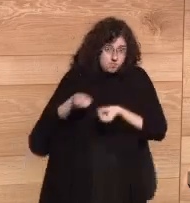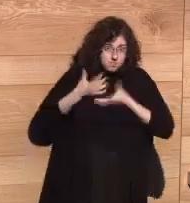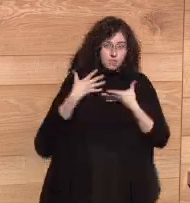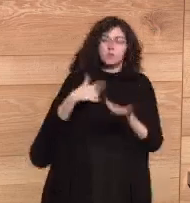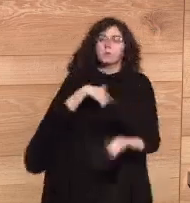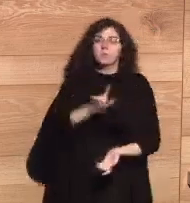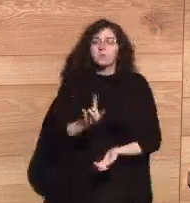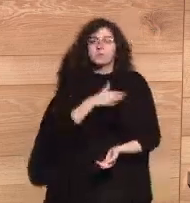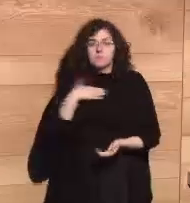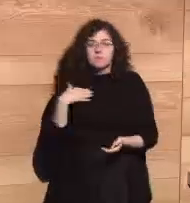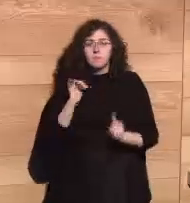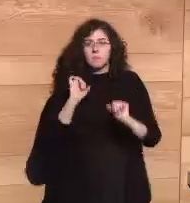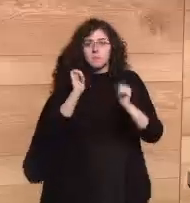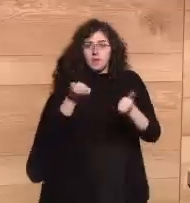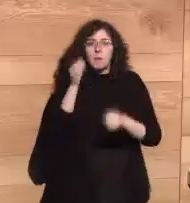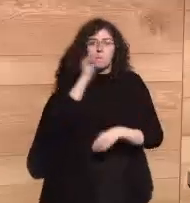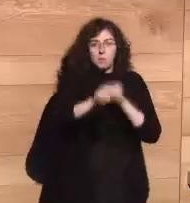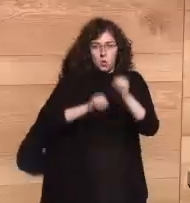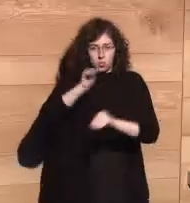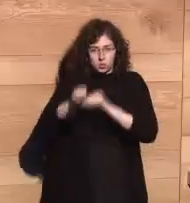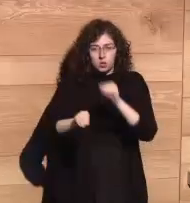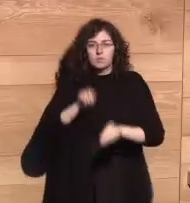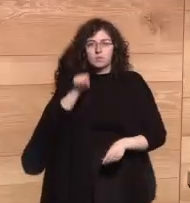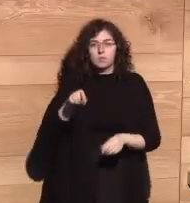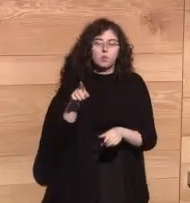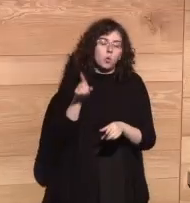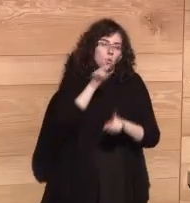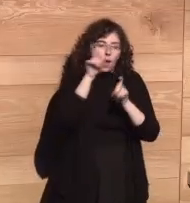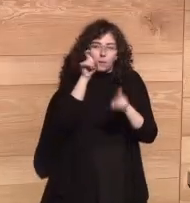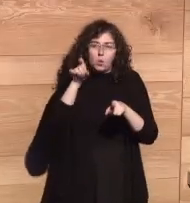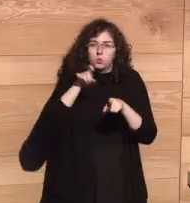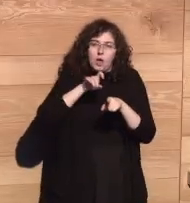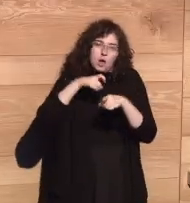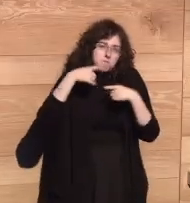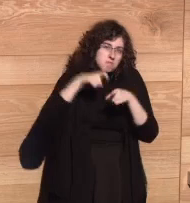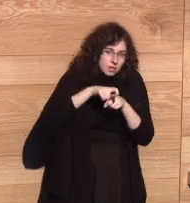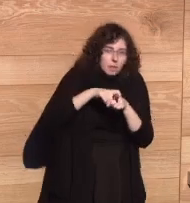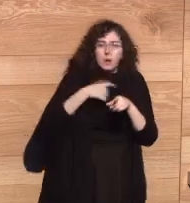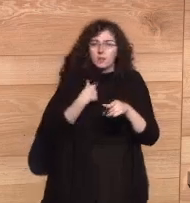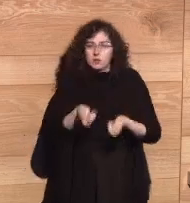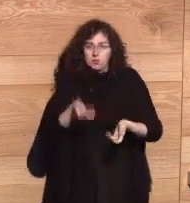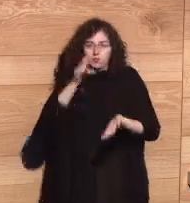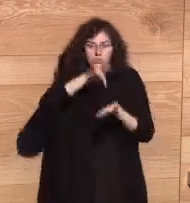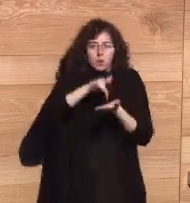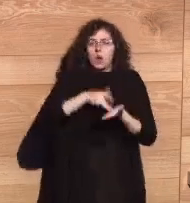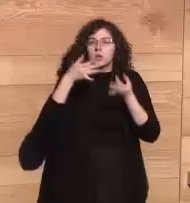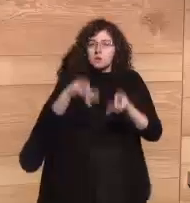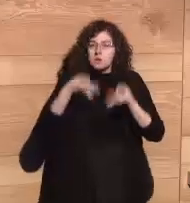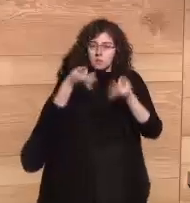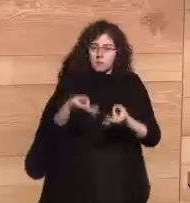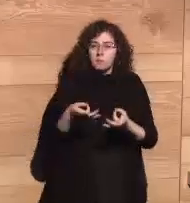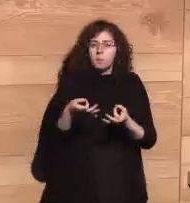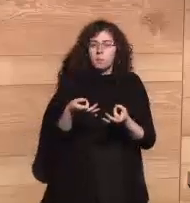mí me gustaría empezar por preguntarlas esto que a mí es una típica pregunta que a mí me viene siempre en estos casos, que